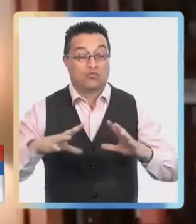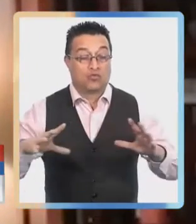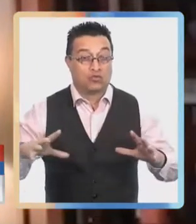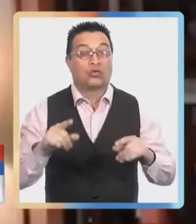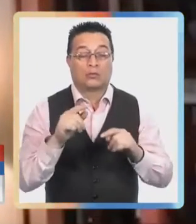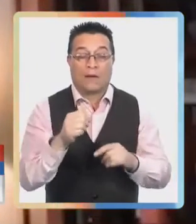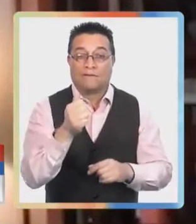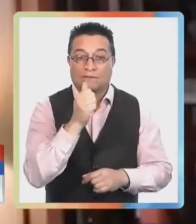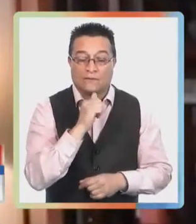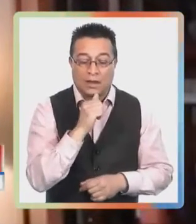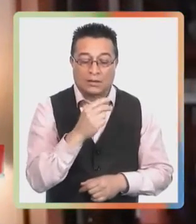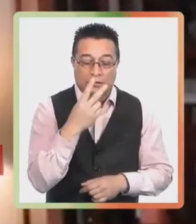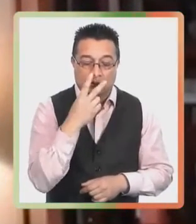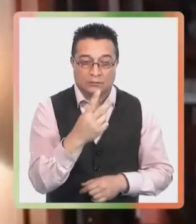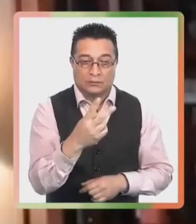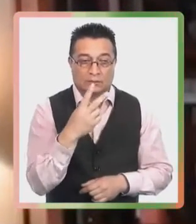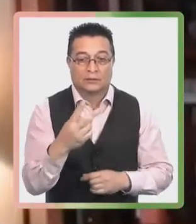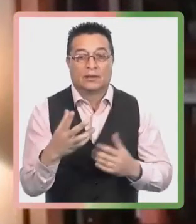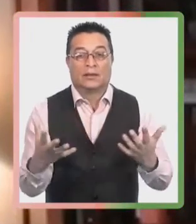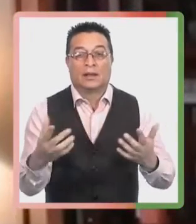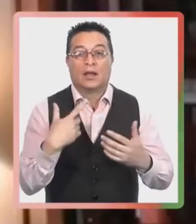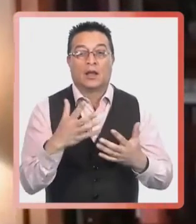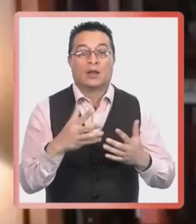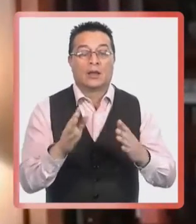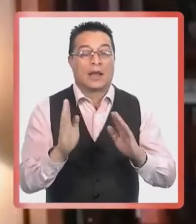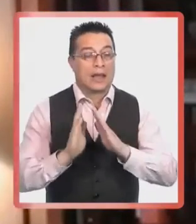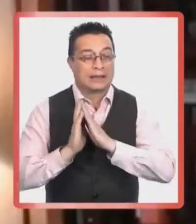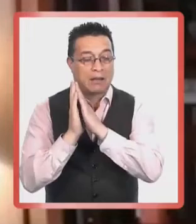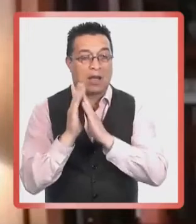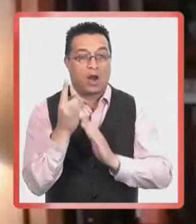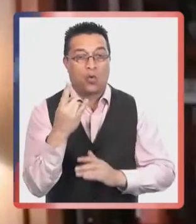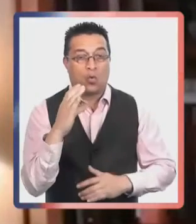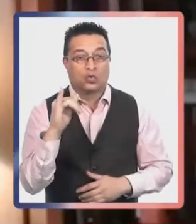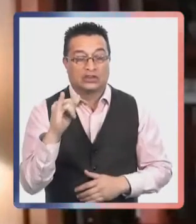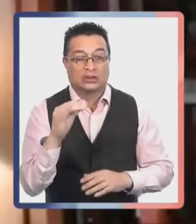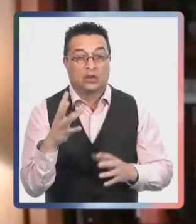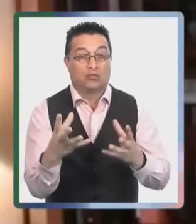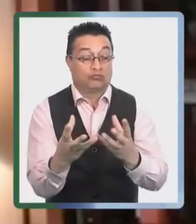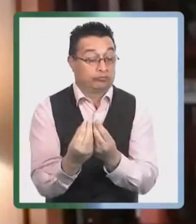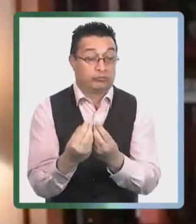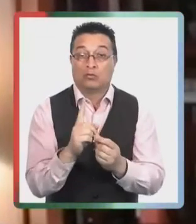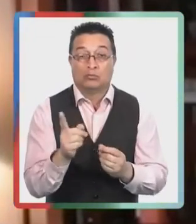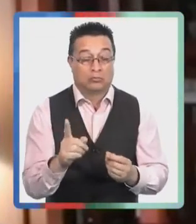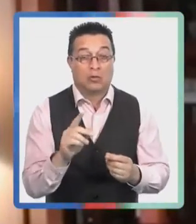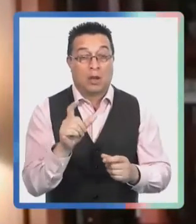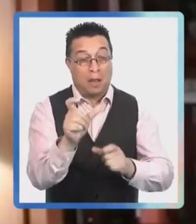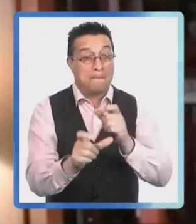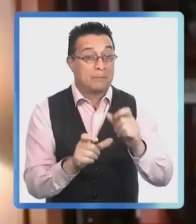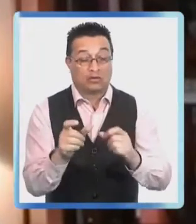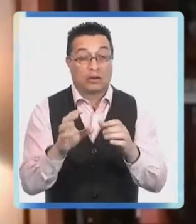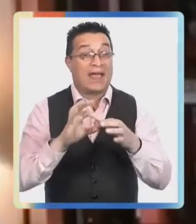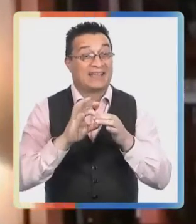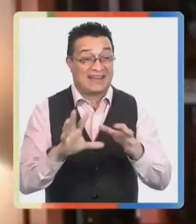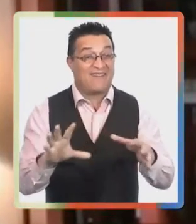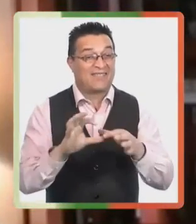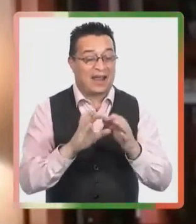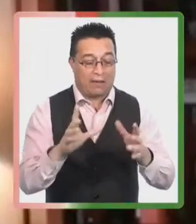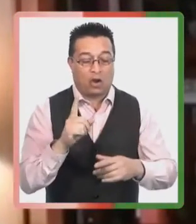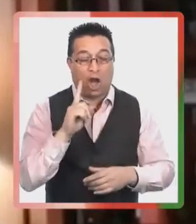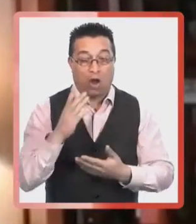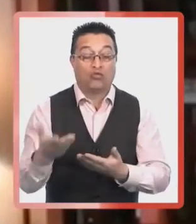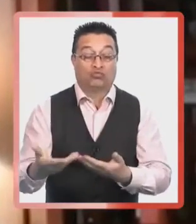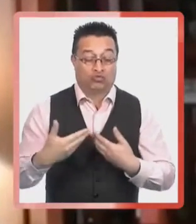todavía no se ve un efecto sobre la ocupación de camas UCI. Es decir, los pacientes no se agravan,